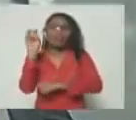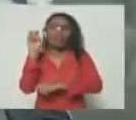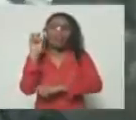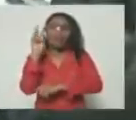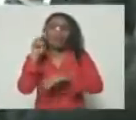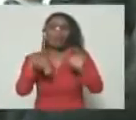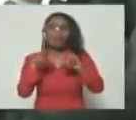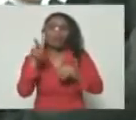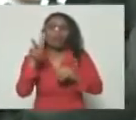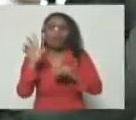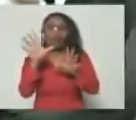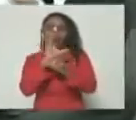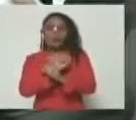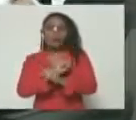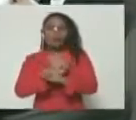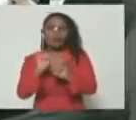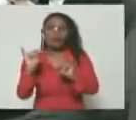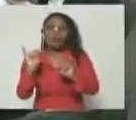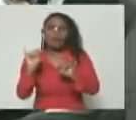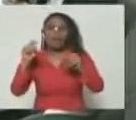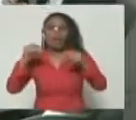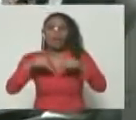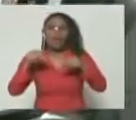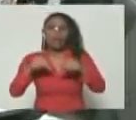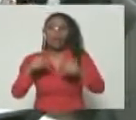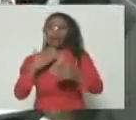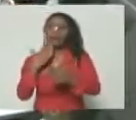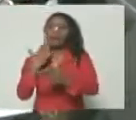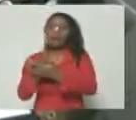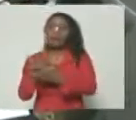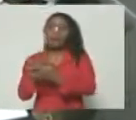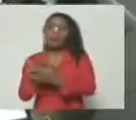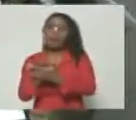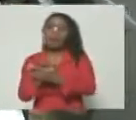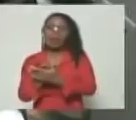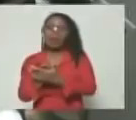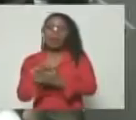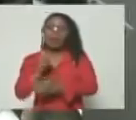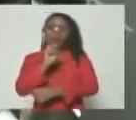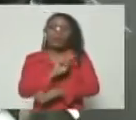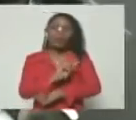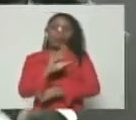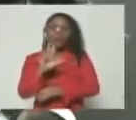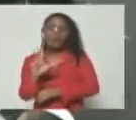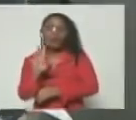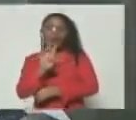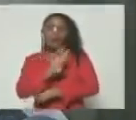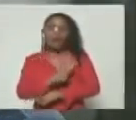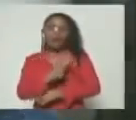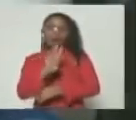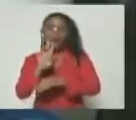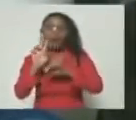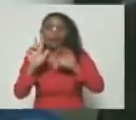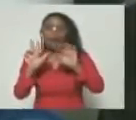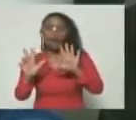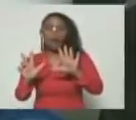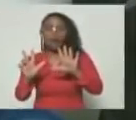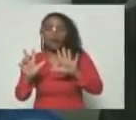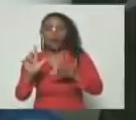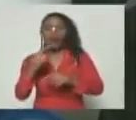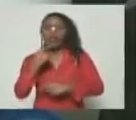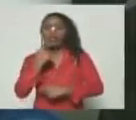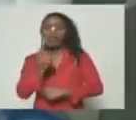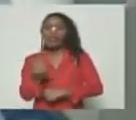noche. Y aquí hay factores que pidieron 2, 3, 4, 7, 8 días más